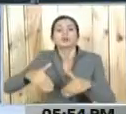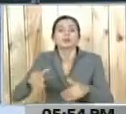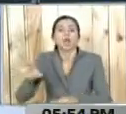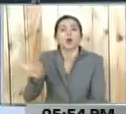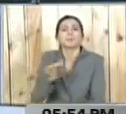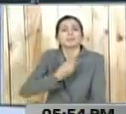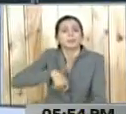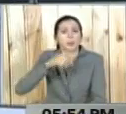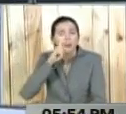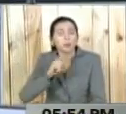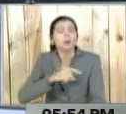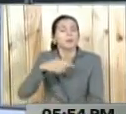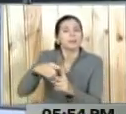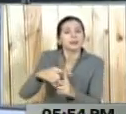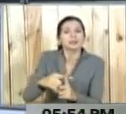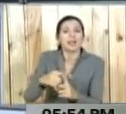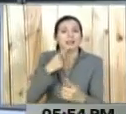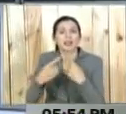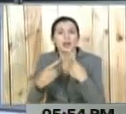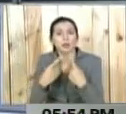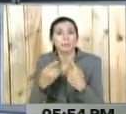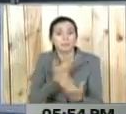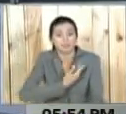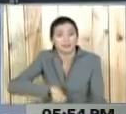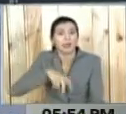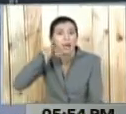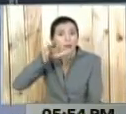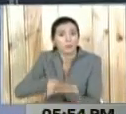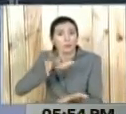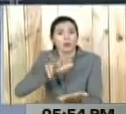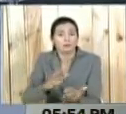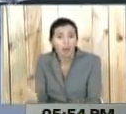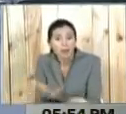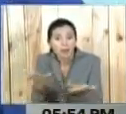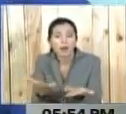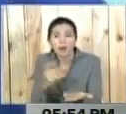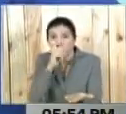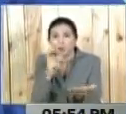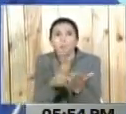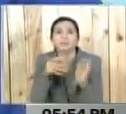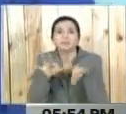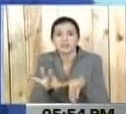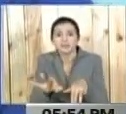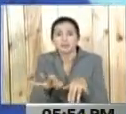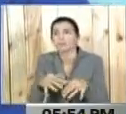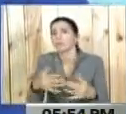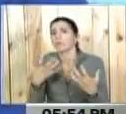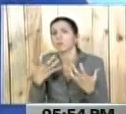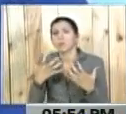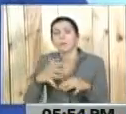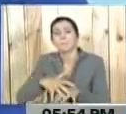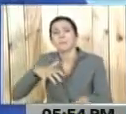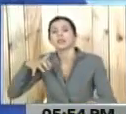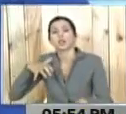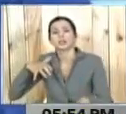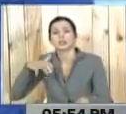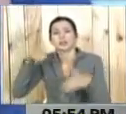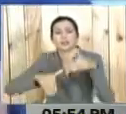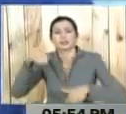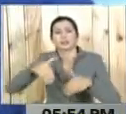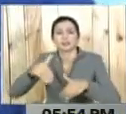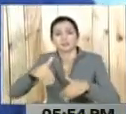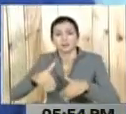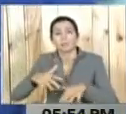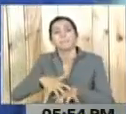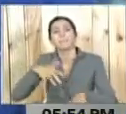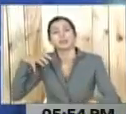venezolano. Pero además, una iniciativa del diálogo que el presidente ha promulgado incluso desde el año 2013, cuando se obtiene una victoria importante en las alcaldías, en las elecciones municipales del